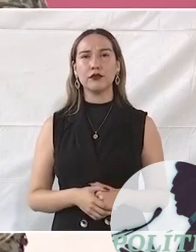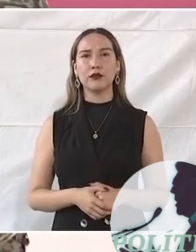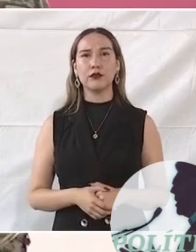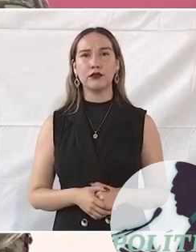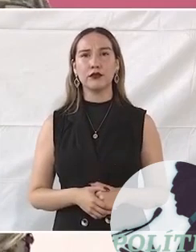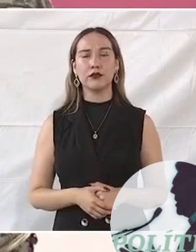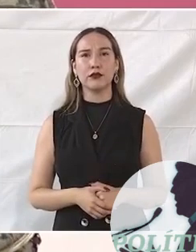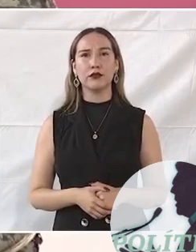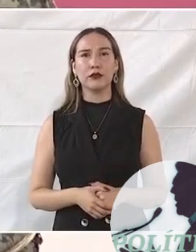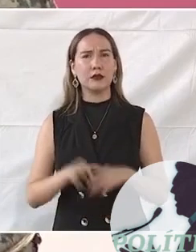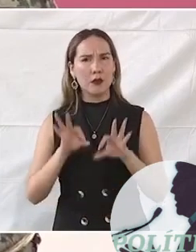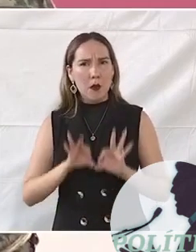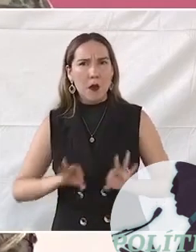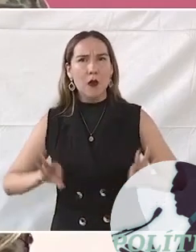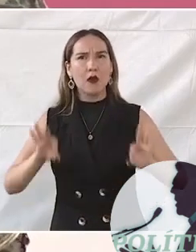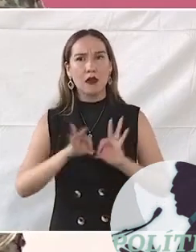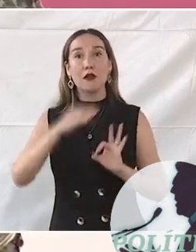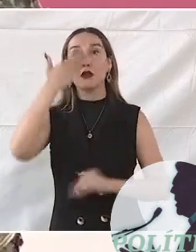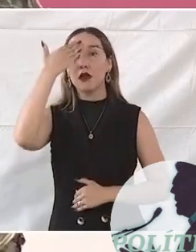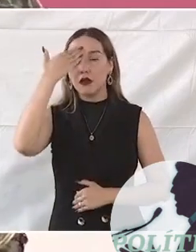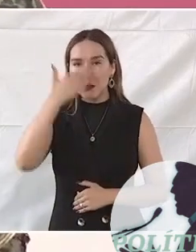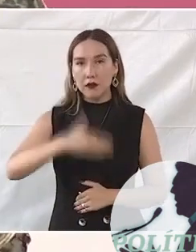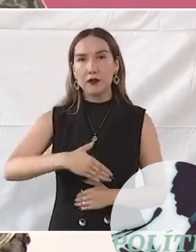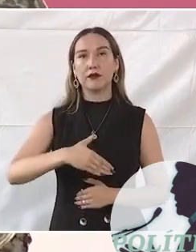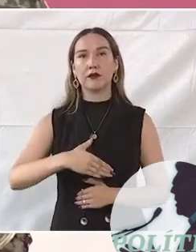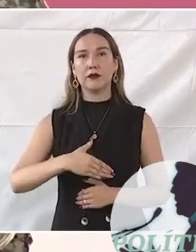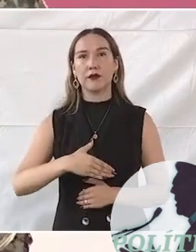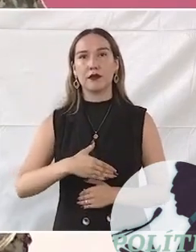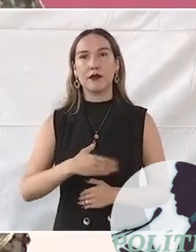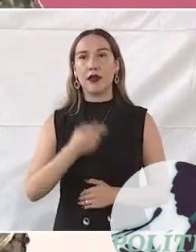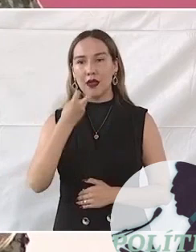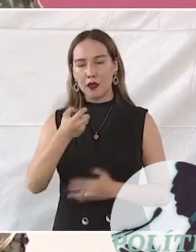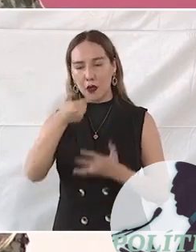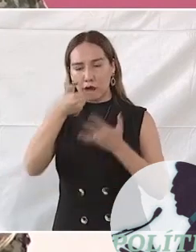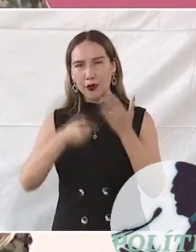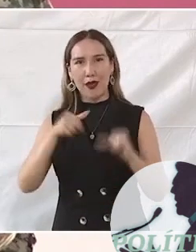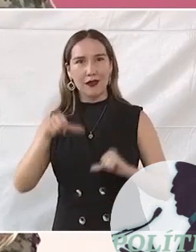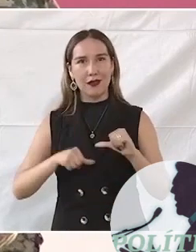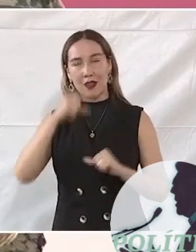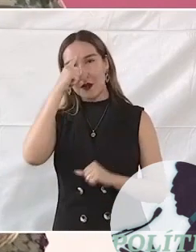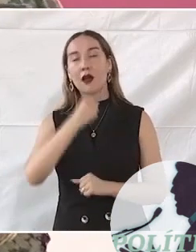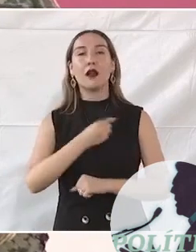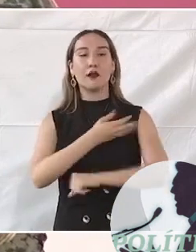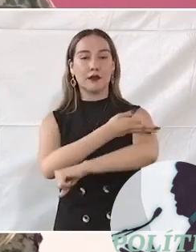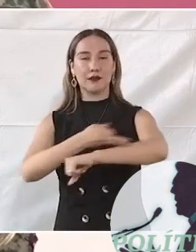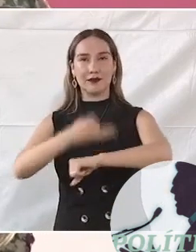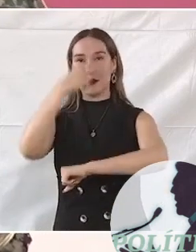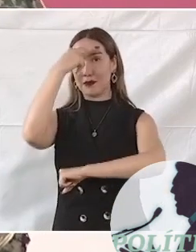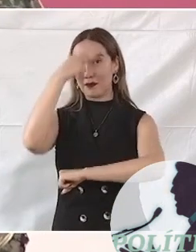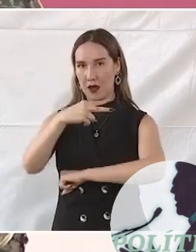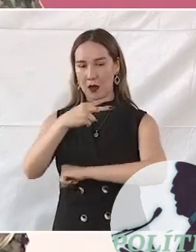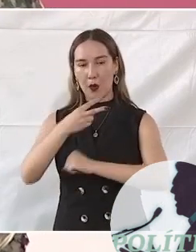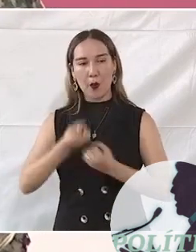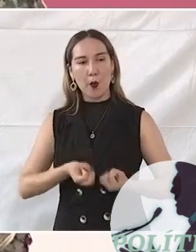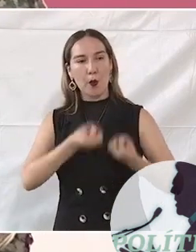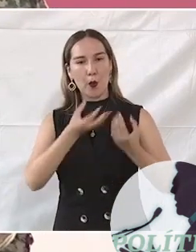de que estos programas sociales tienen como prioridad a las familias mexicanas. En consecuencia, quienes